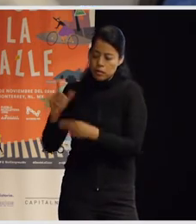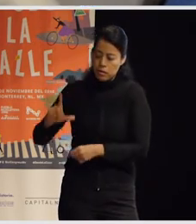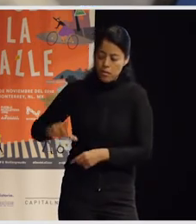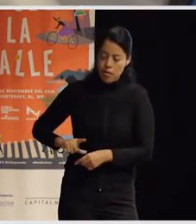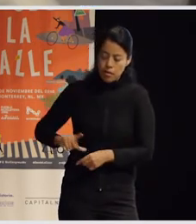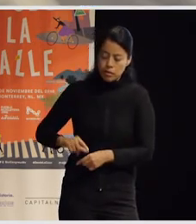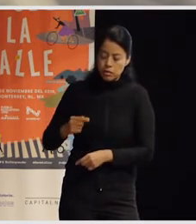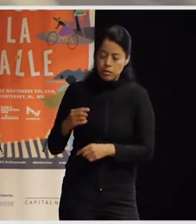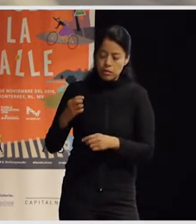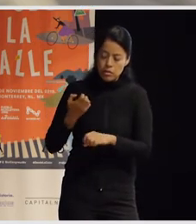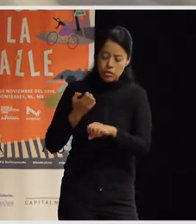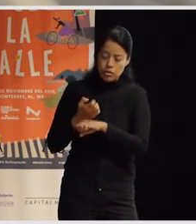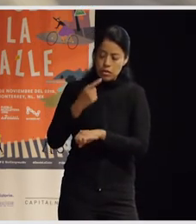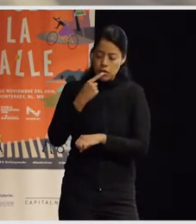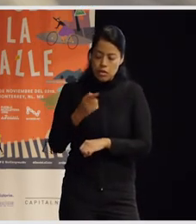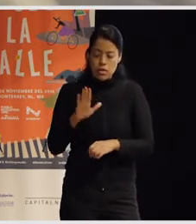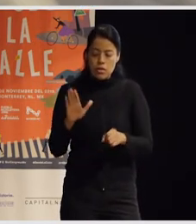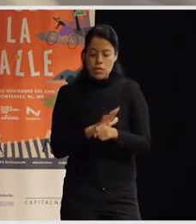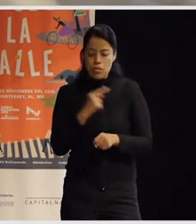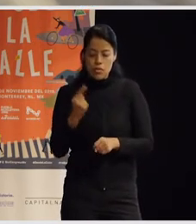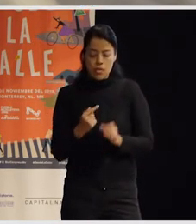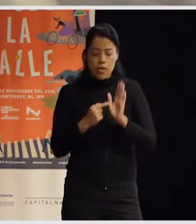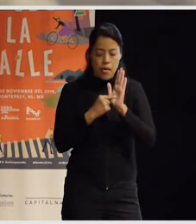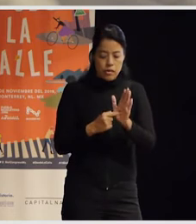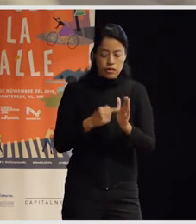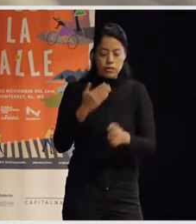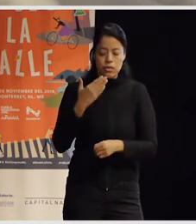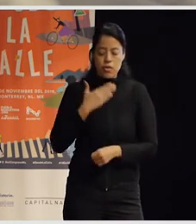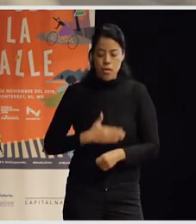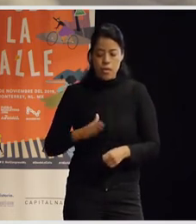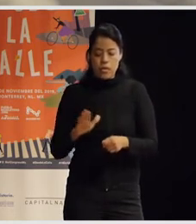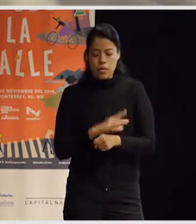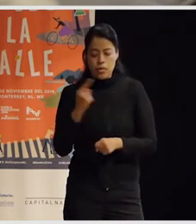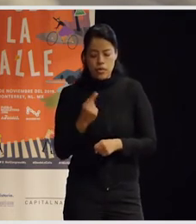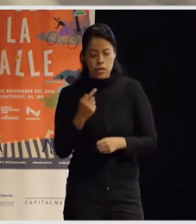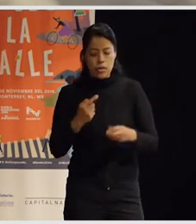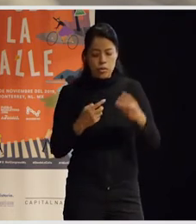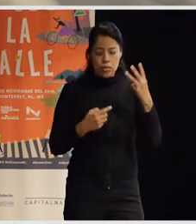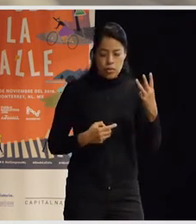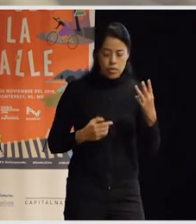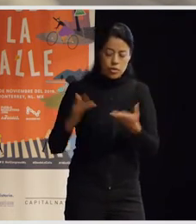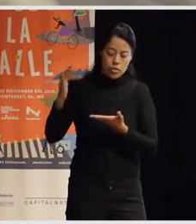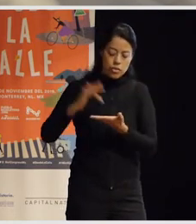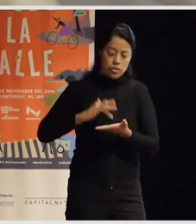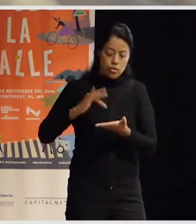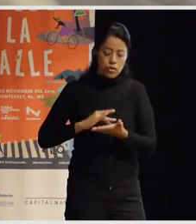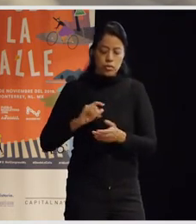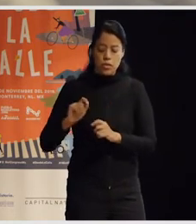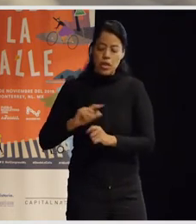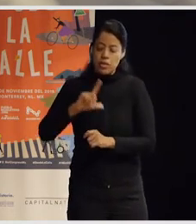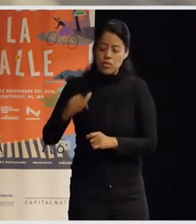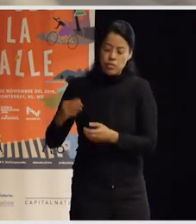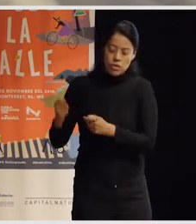dice o justifica porque necesita que un tercero provea de este servicio y posteriormente ya se les puede otorgar una